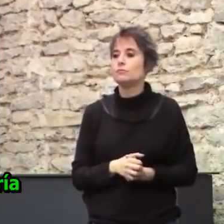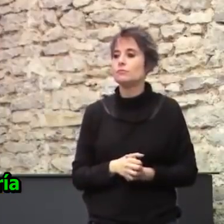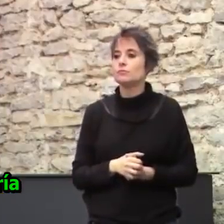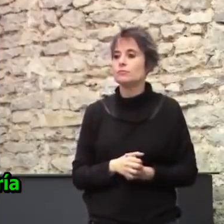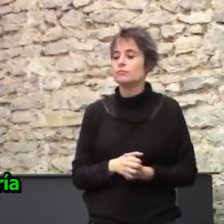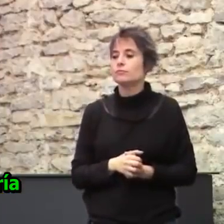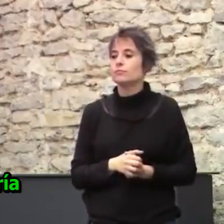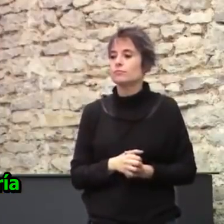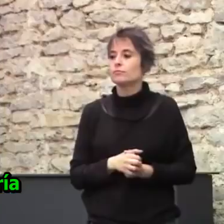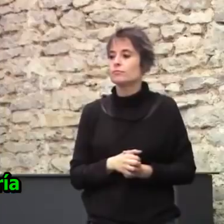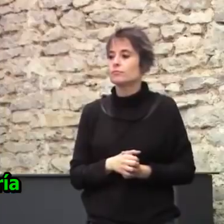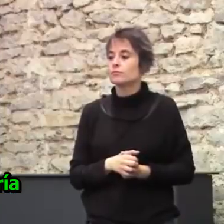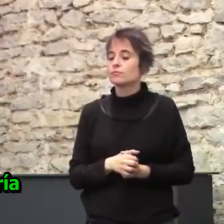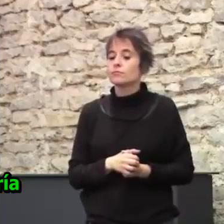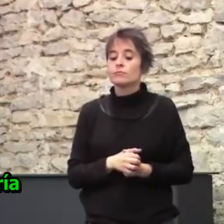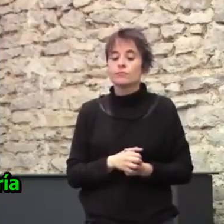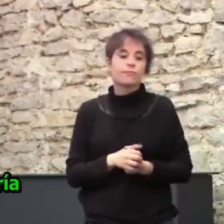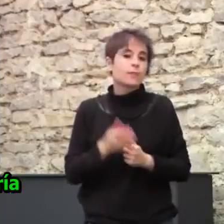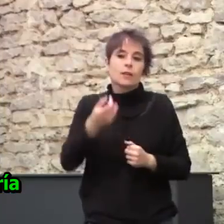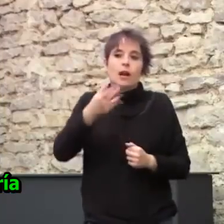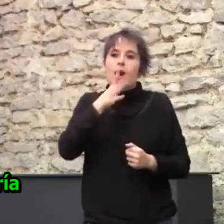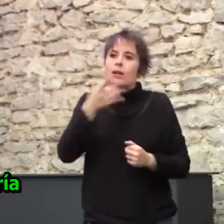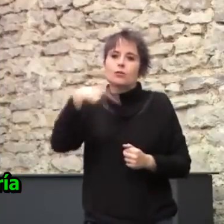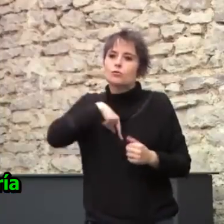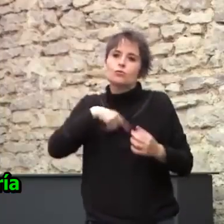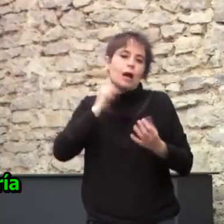Sin duda, la apuesta yo creo que sería